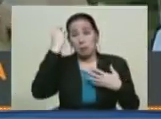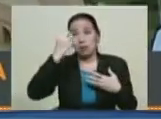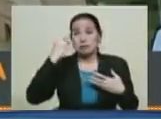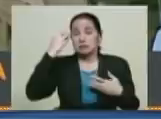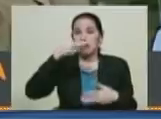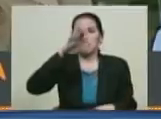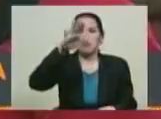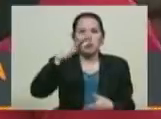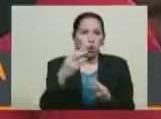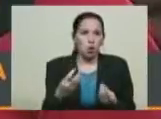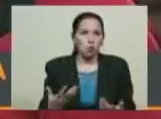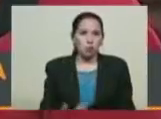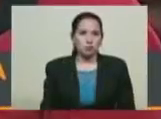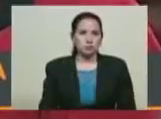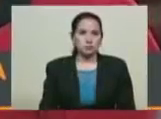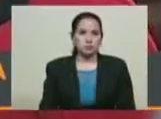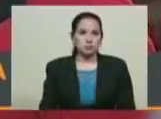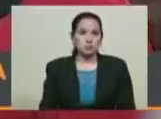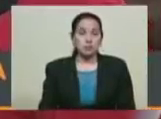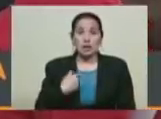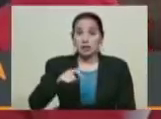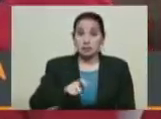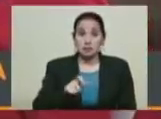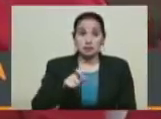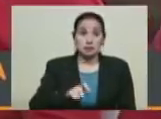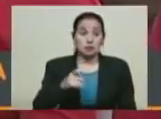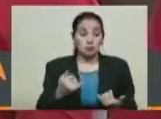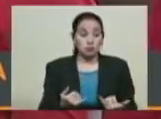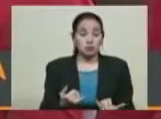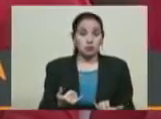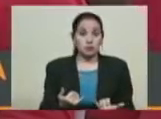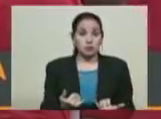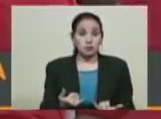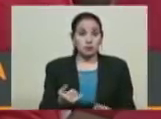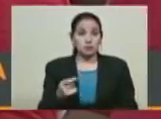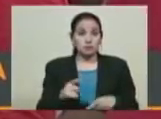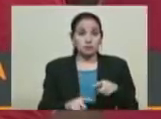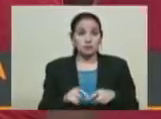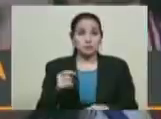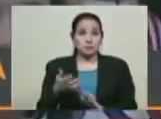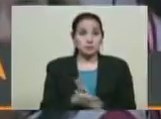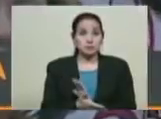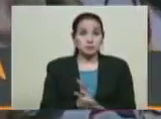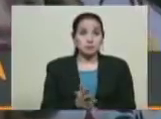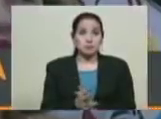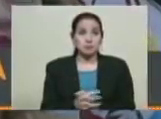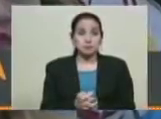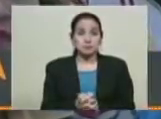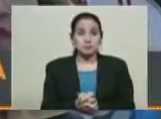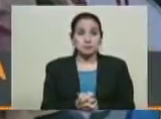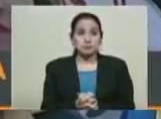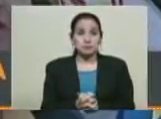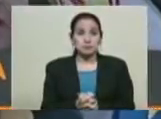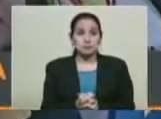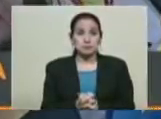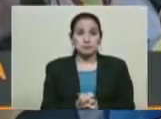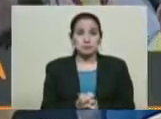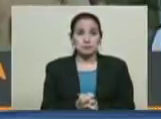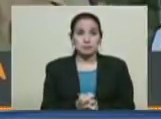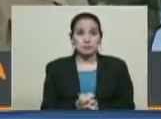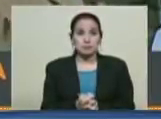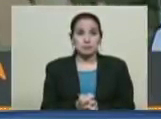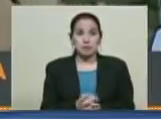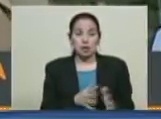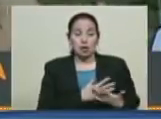futuro, las plantas que necesitamos, y pensar en el futuro más allá, la exportación